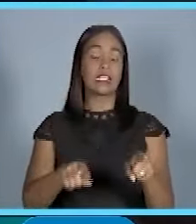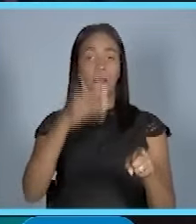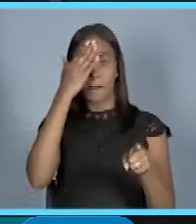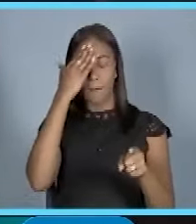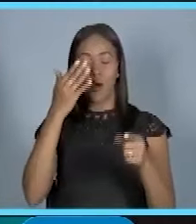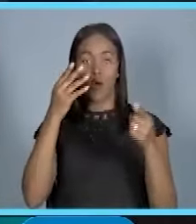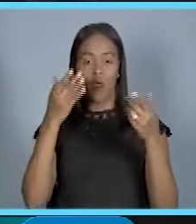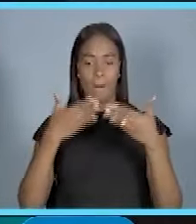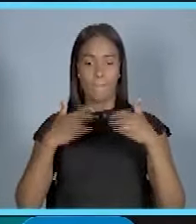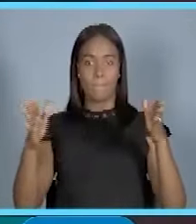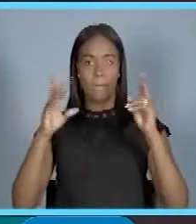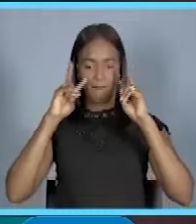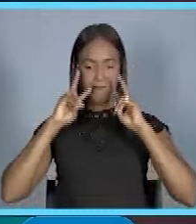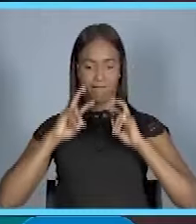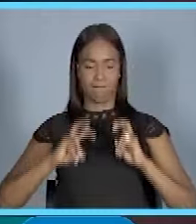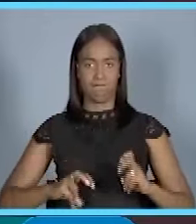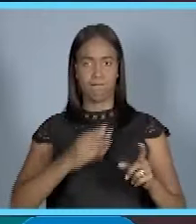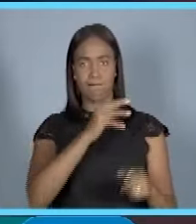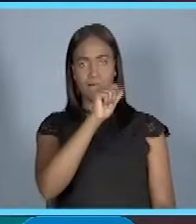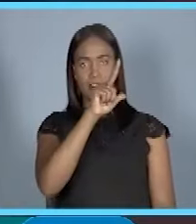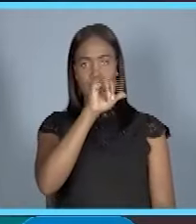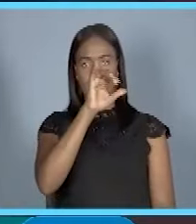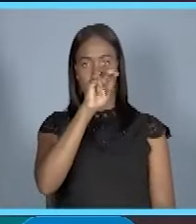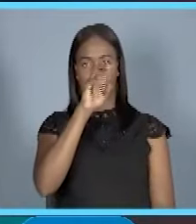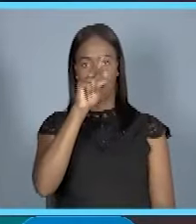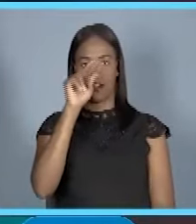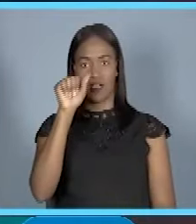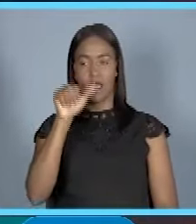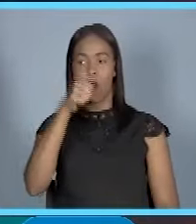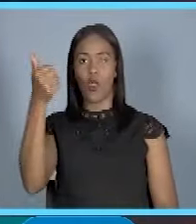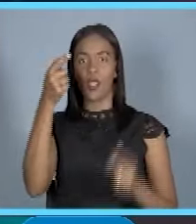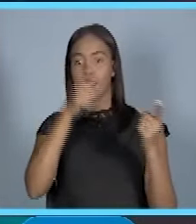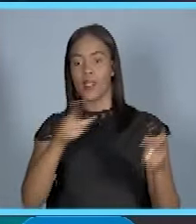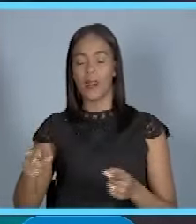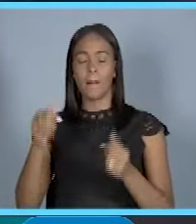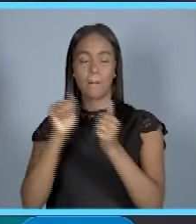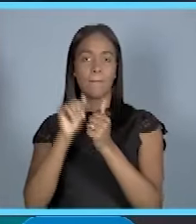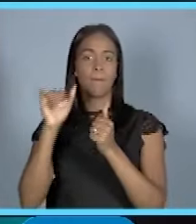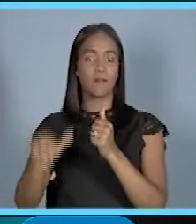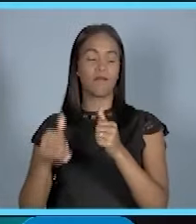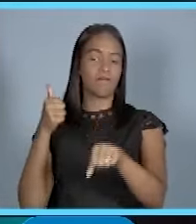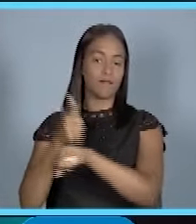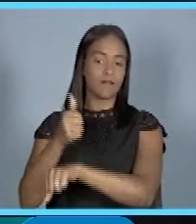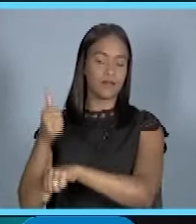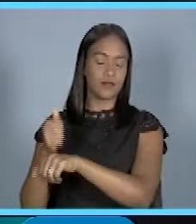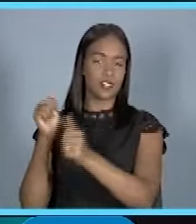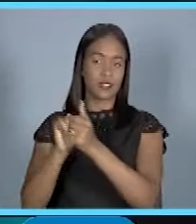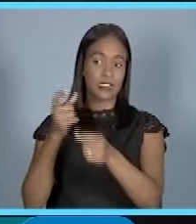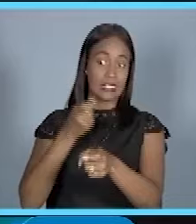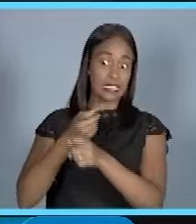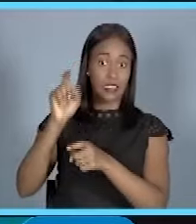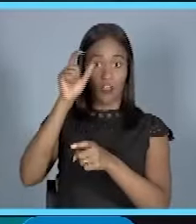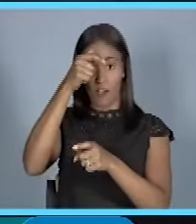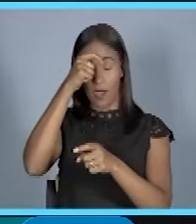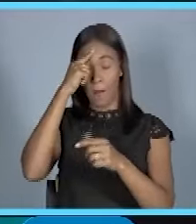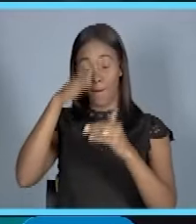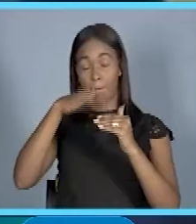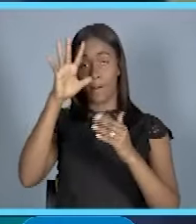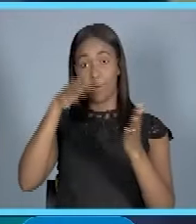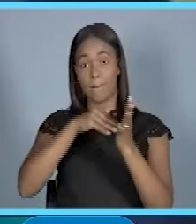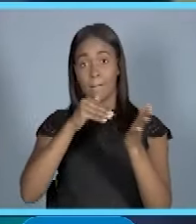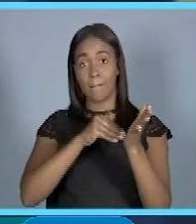auto apertura a juicio de fondo a Alexis Medina y otros imputados en el caso Antipulpo, acusados de estafar al Estado por más de 5